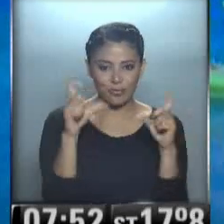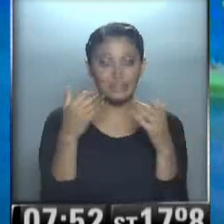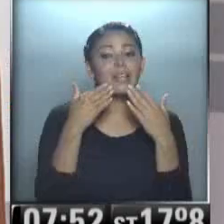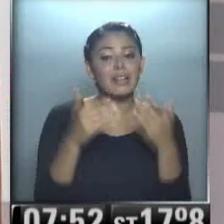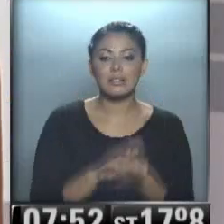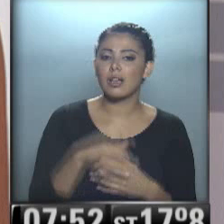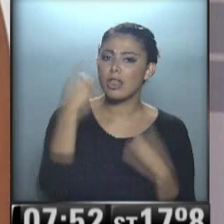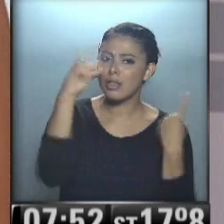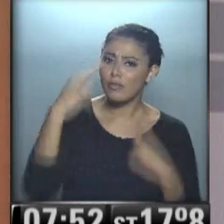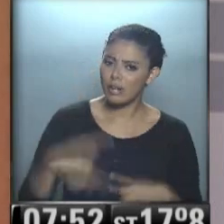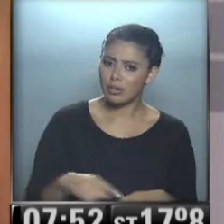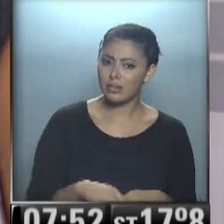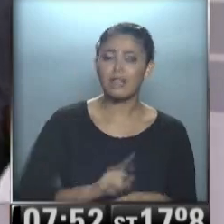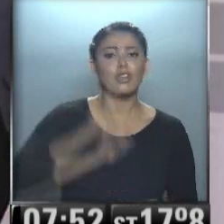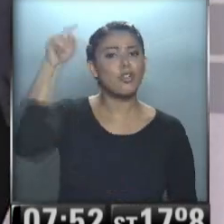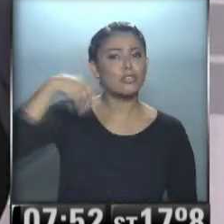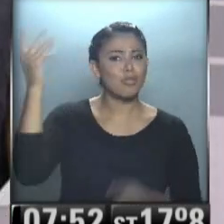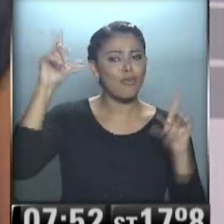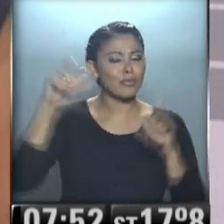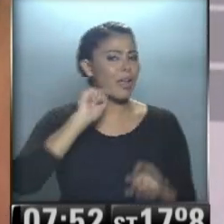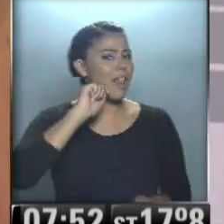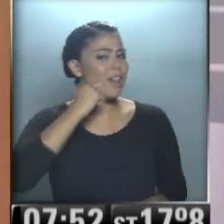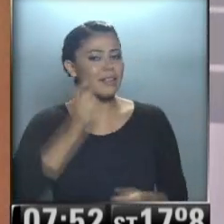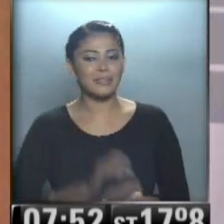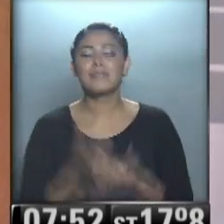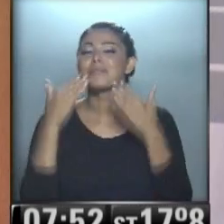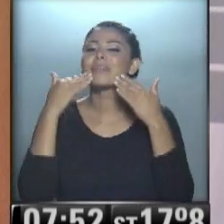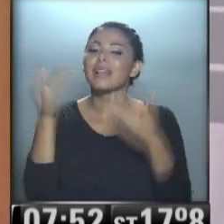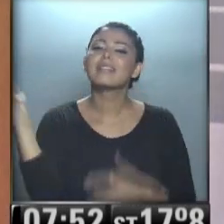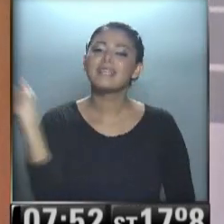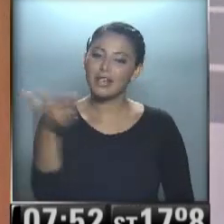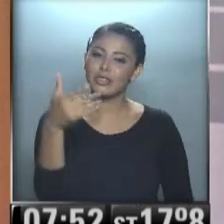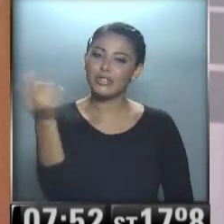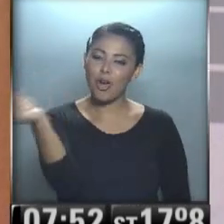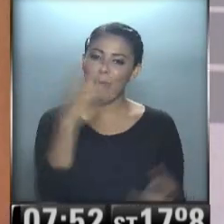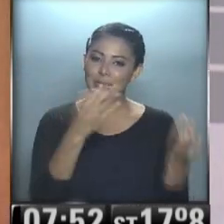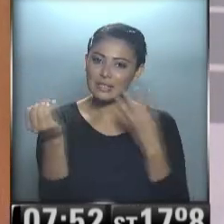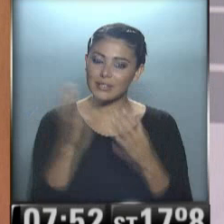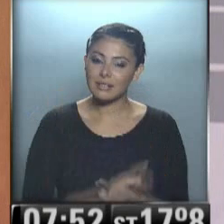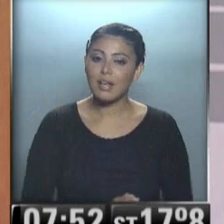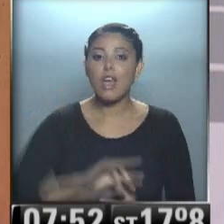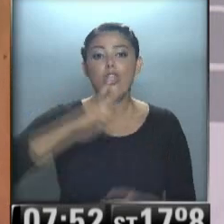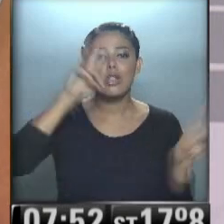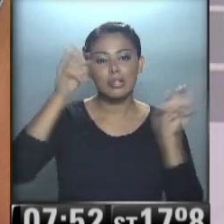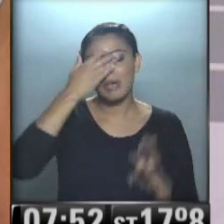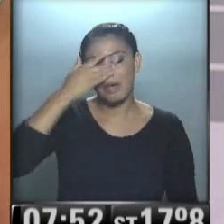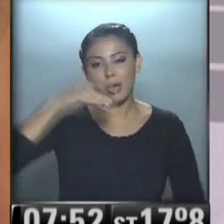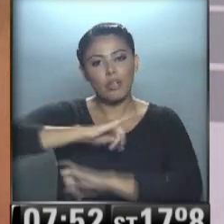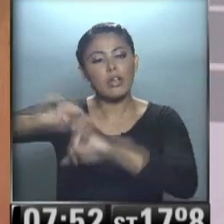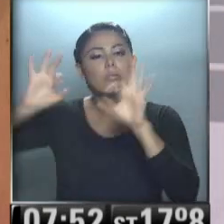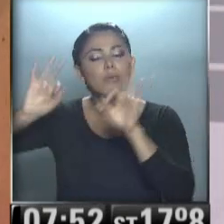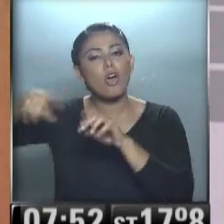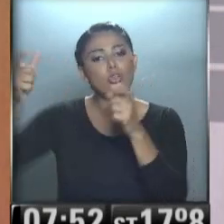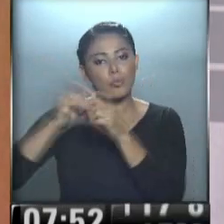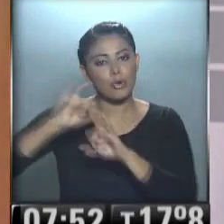Gracias. Qué variadito y Nadia, ¿eh? De norte a sur. Qué lindo. Gracias a todos por los mensajes esta mañana. Dos de los temas que tendremos esta mañana